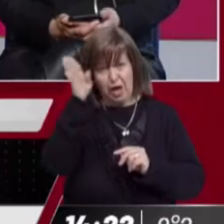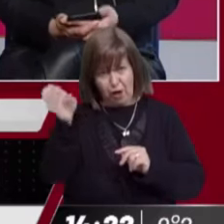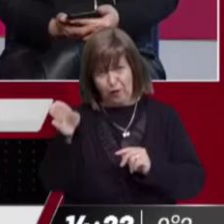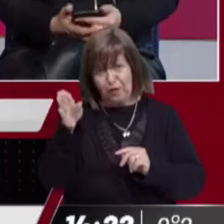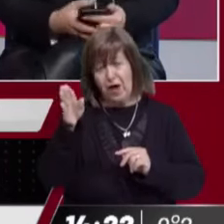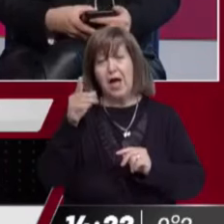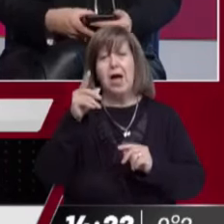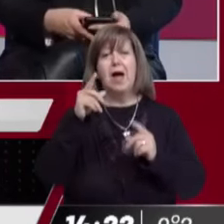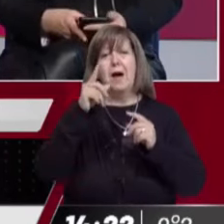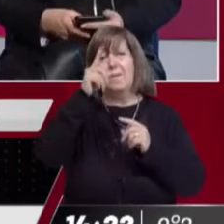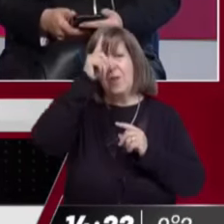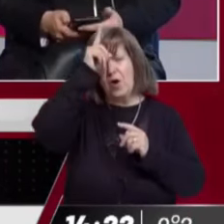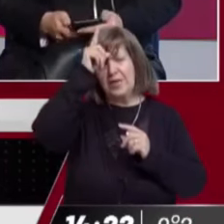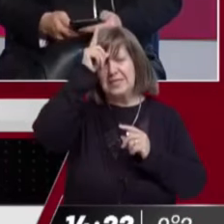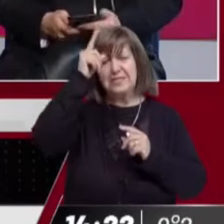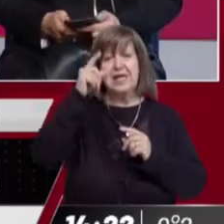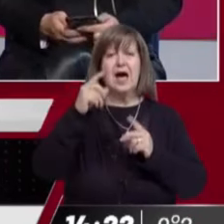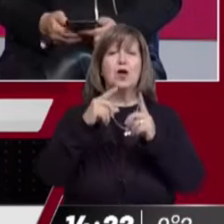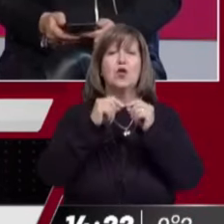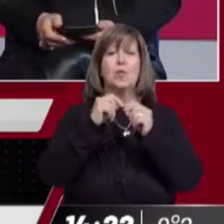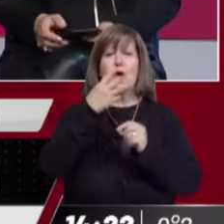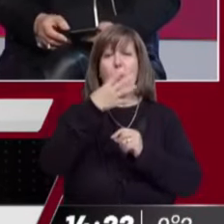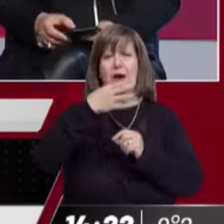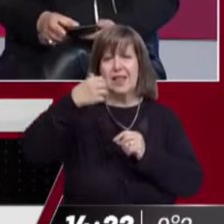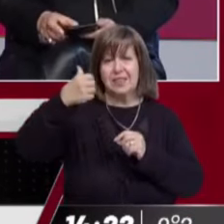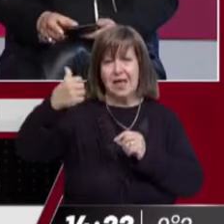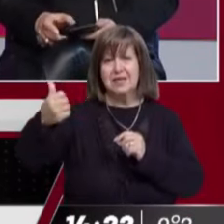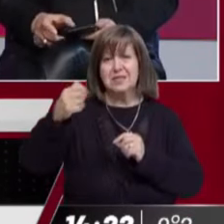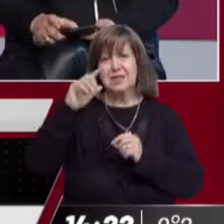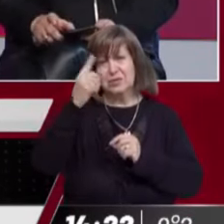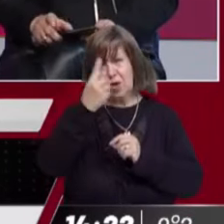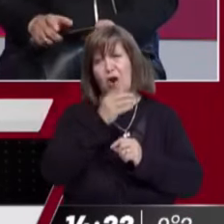comisaría 46 del distrito de Bowen, quedó a disposición de la